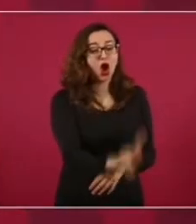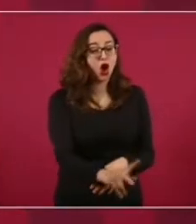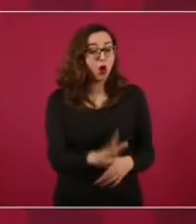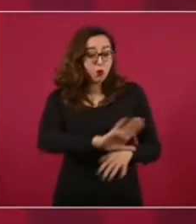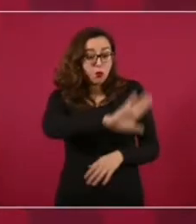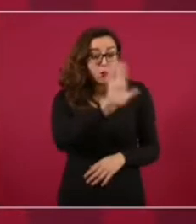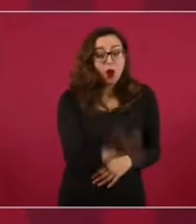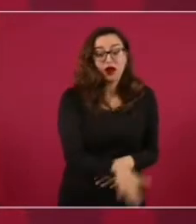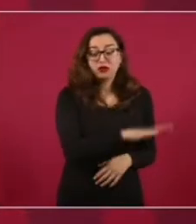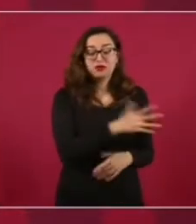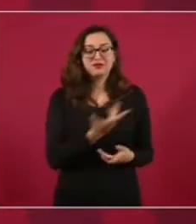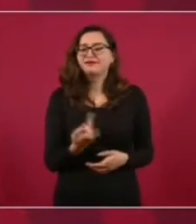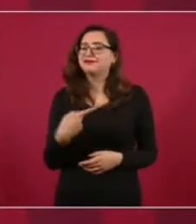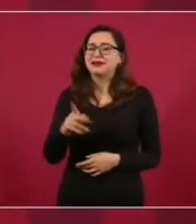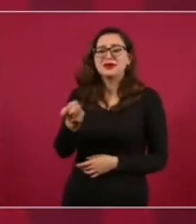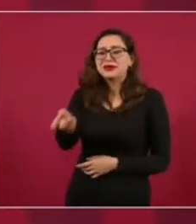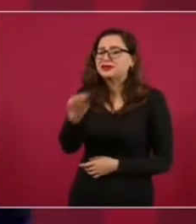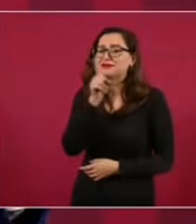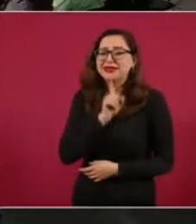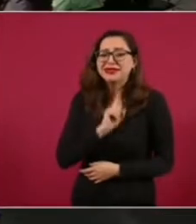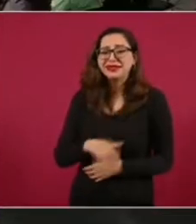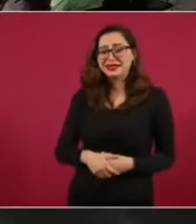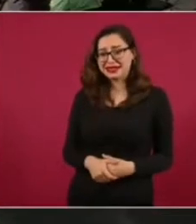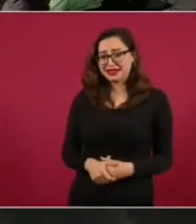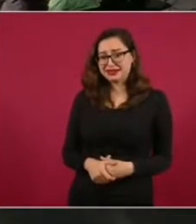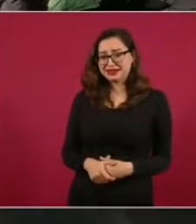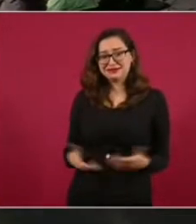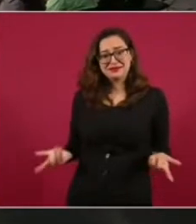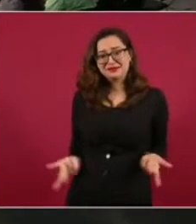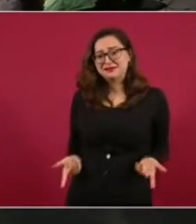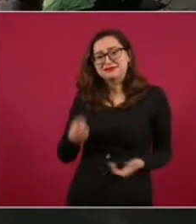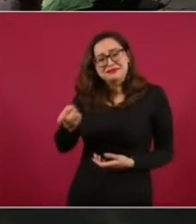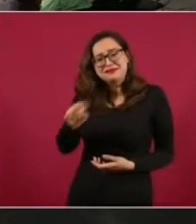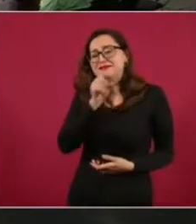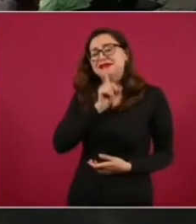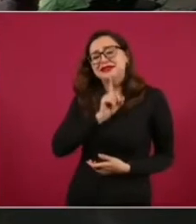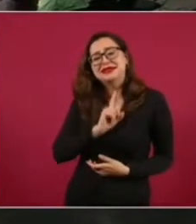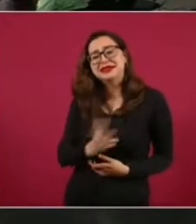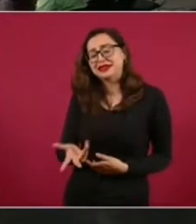historia como el gobierno de los muertos. No es cierto lo que tú dices, no. Yo nada más,